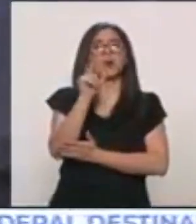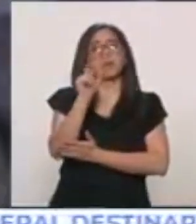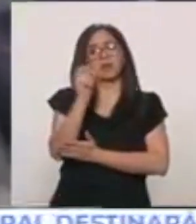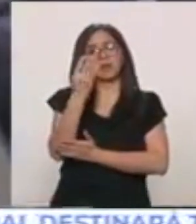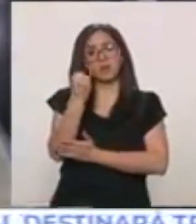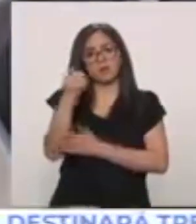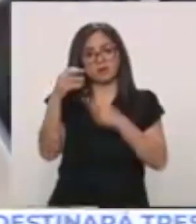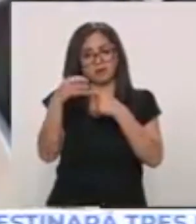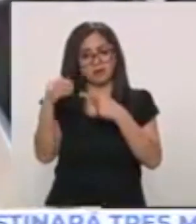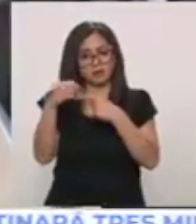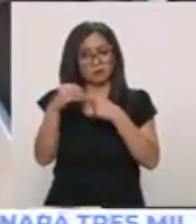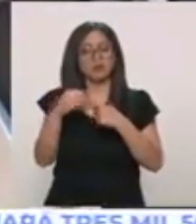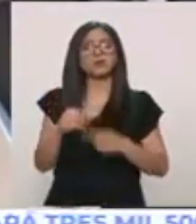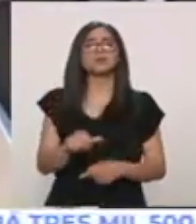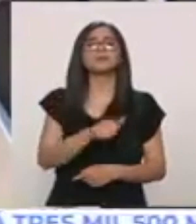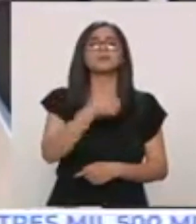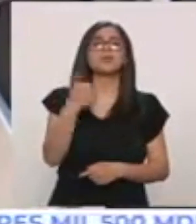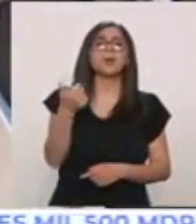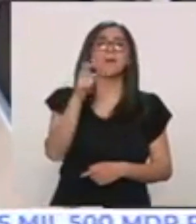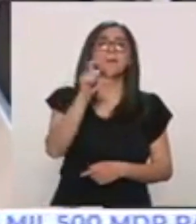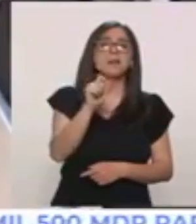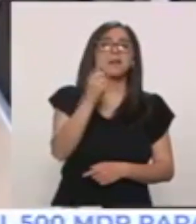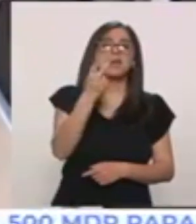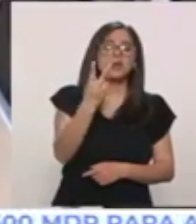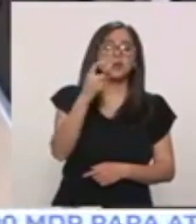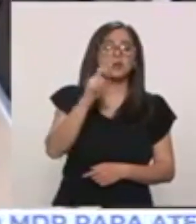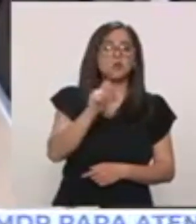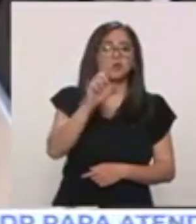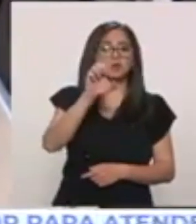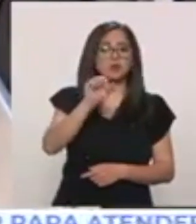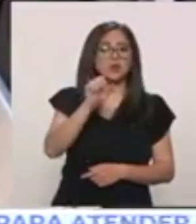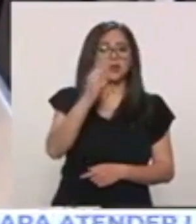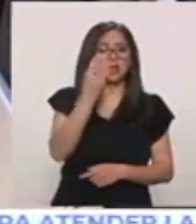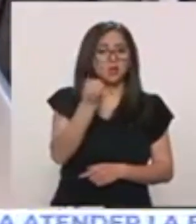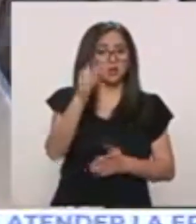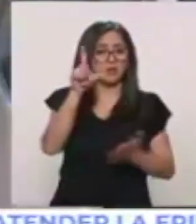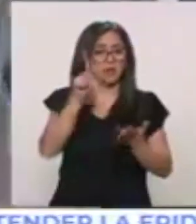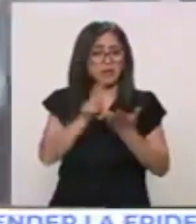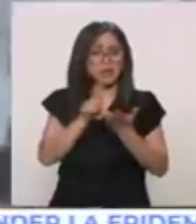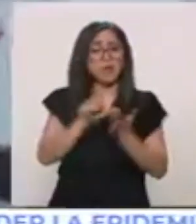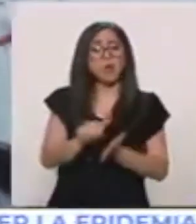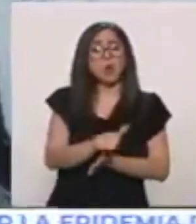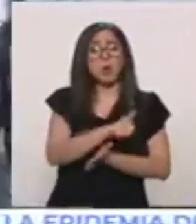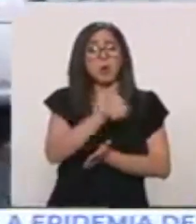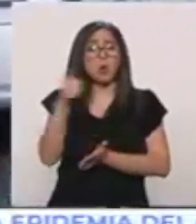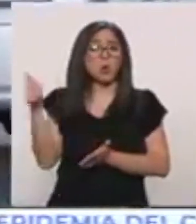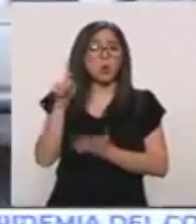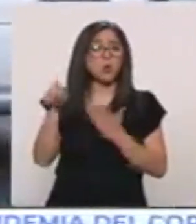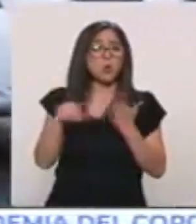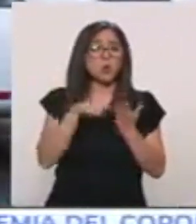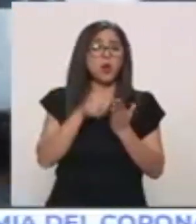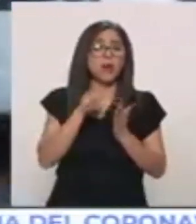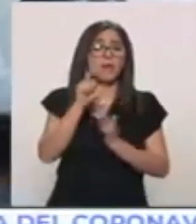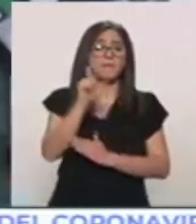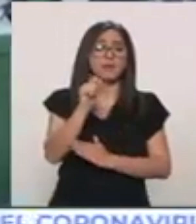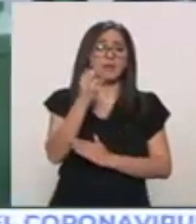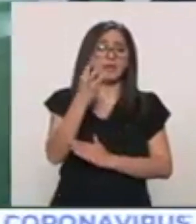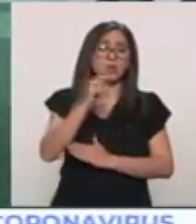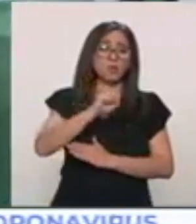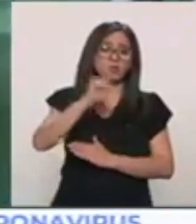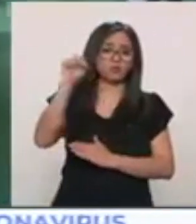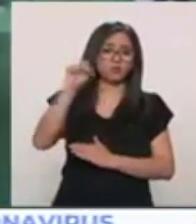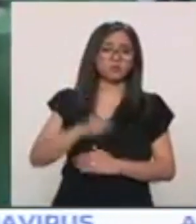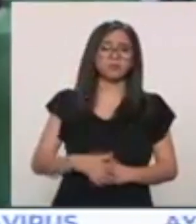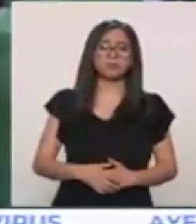29 centavos, 22 pesos con 69 centavos y hasta en más de 23 pesos. Sigue estando arriba de